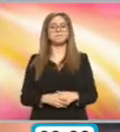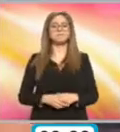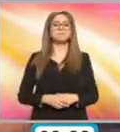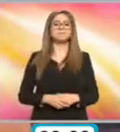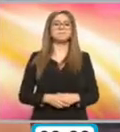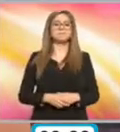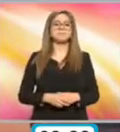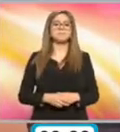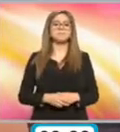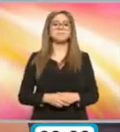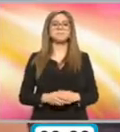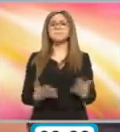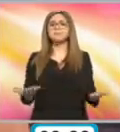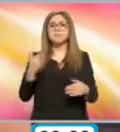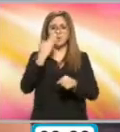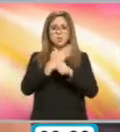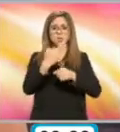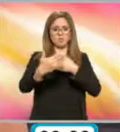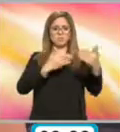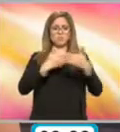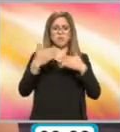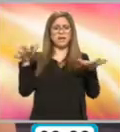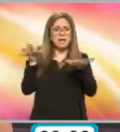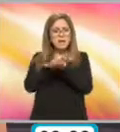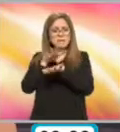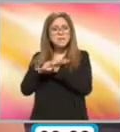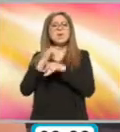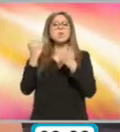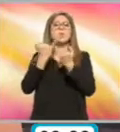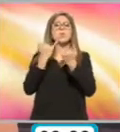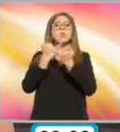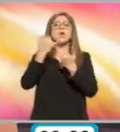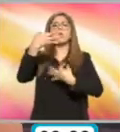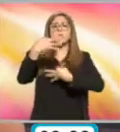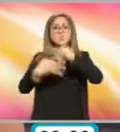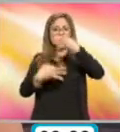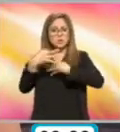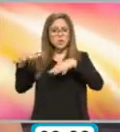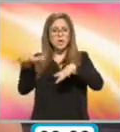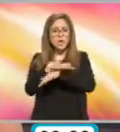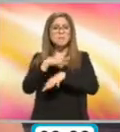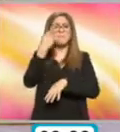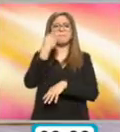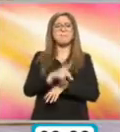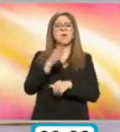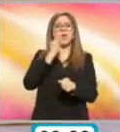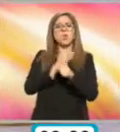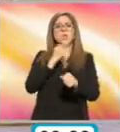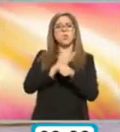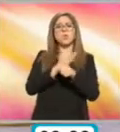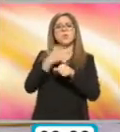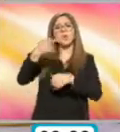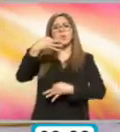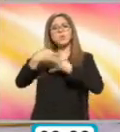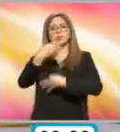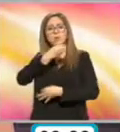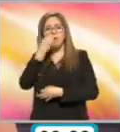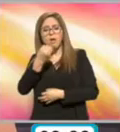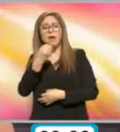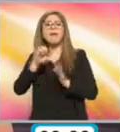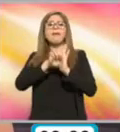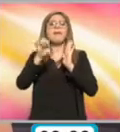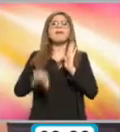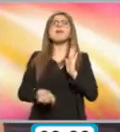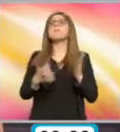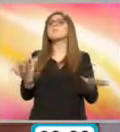porque los tiempos han cambiado hoy en día y los procesos de igual forma, ¿no? Pero en estos procesos orales, ¿no hay posibilidad de que a lo